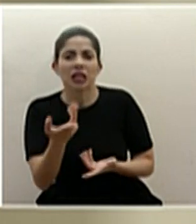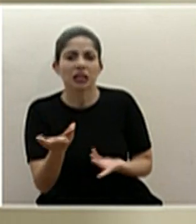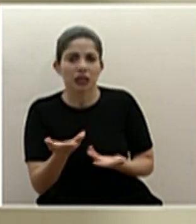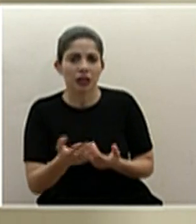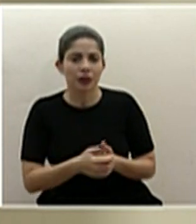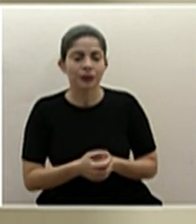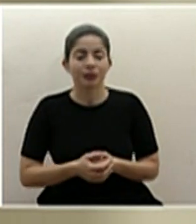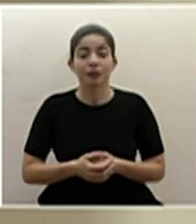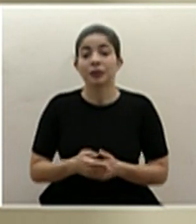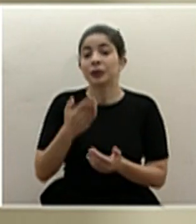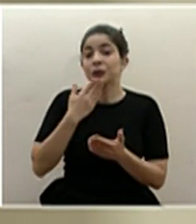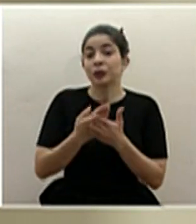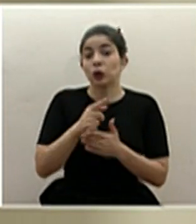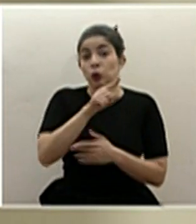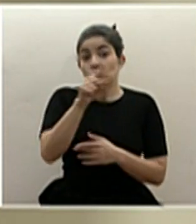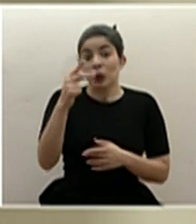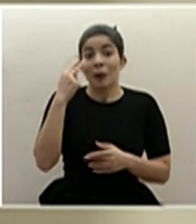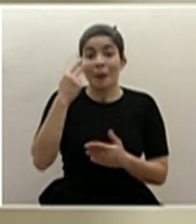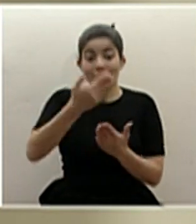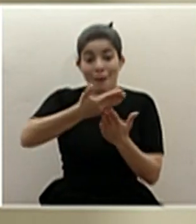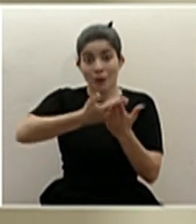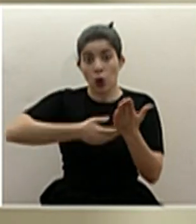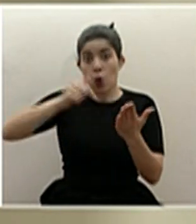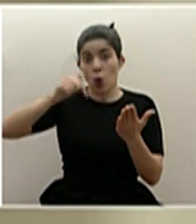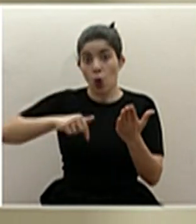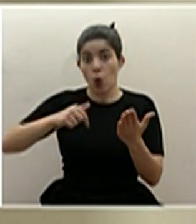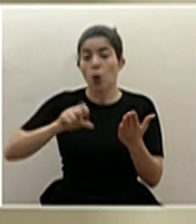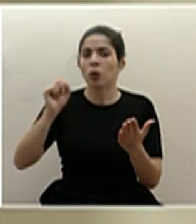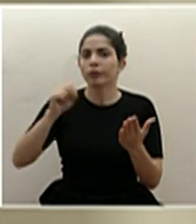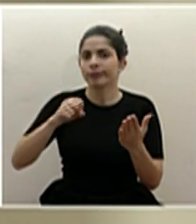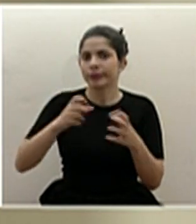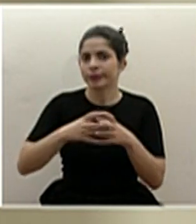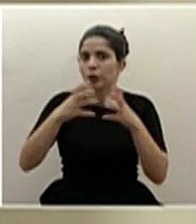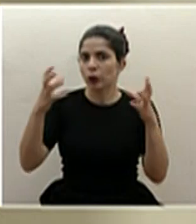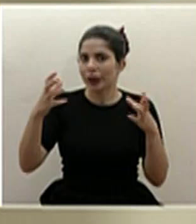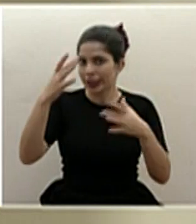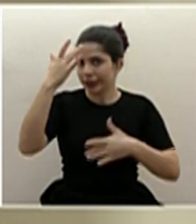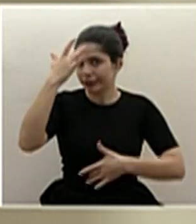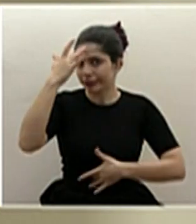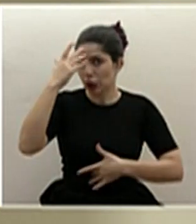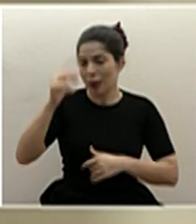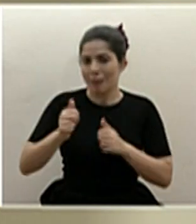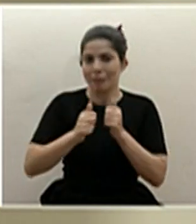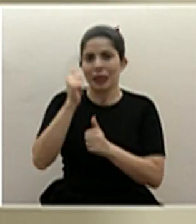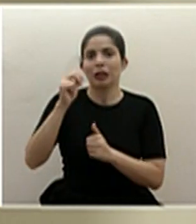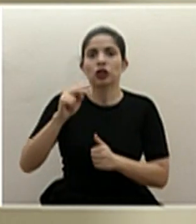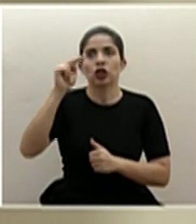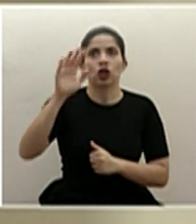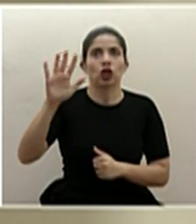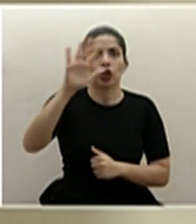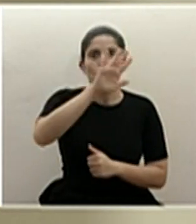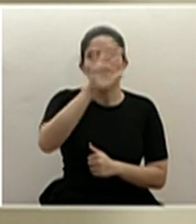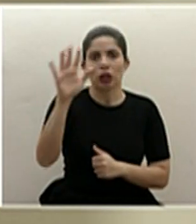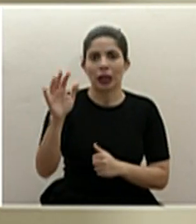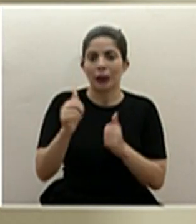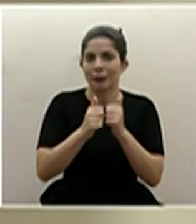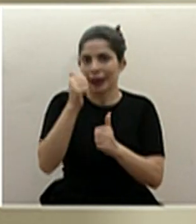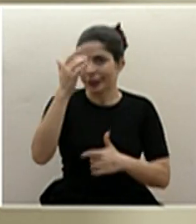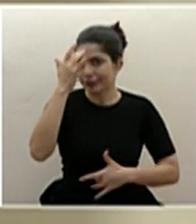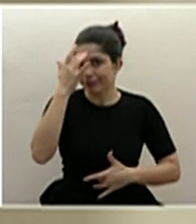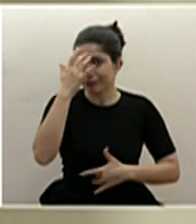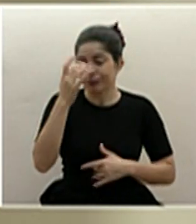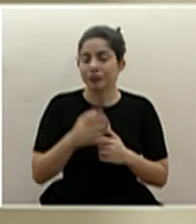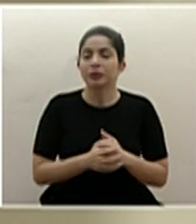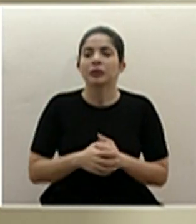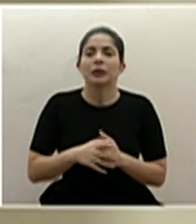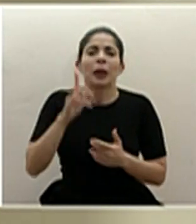Bueno, ustedes si ven el boletín de hoy, es cierto que existe un aumento de casos activos hacia el norte de nuestro país y en ese sentido